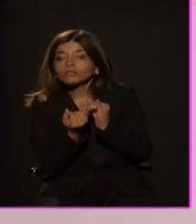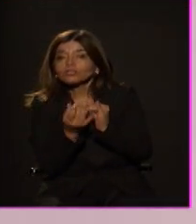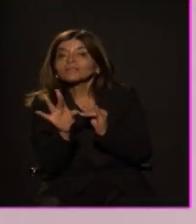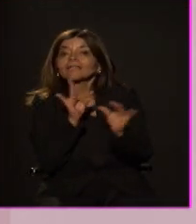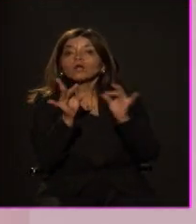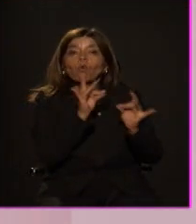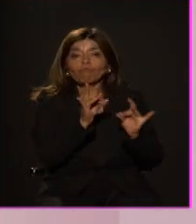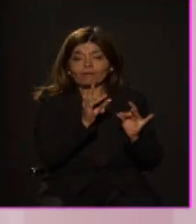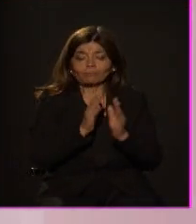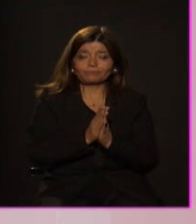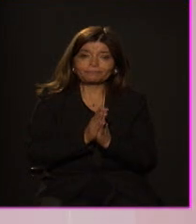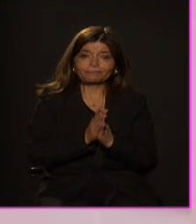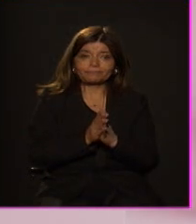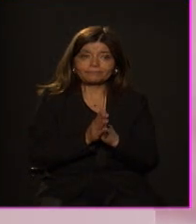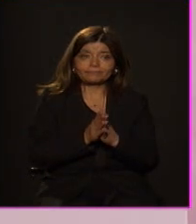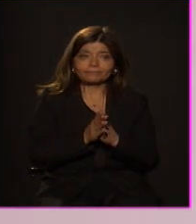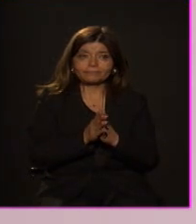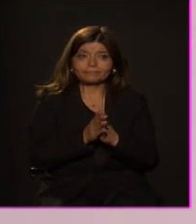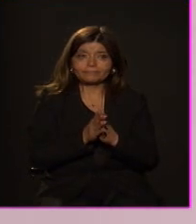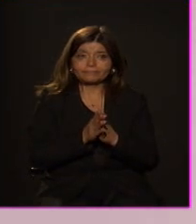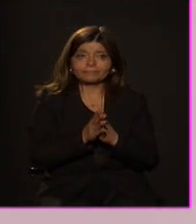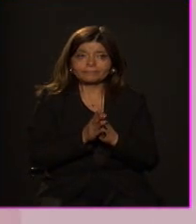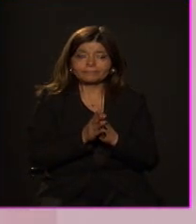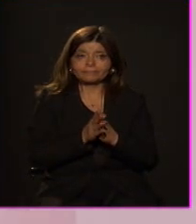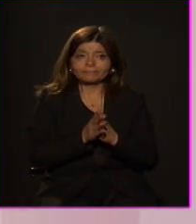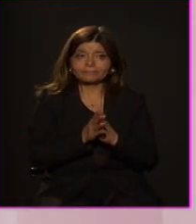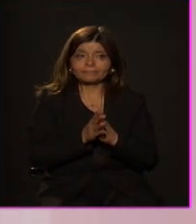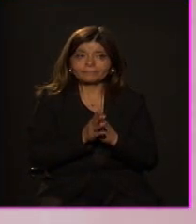datos. A ver si...